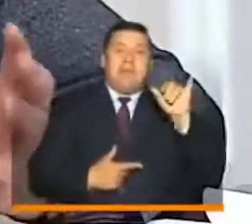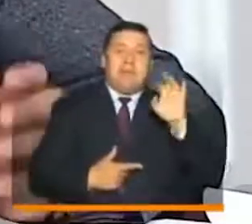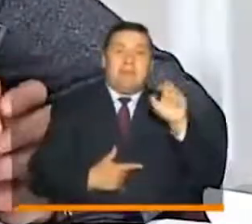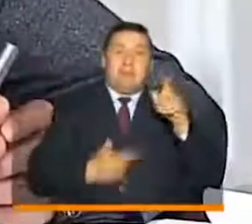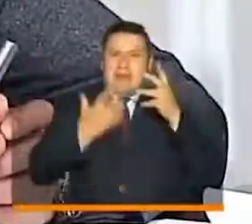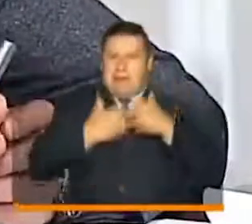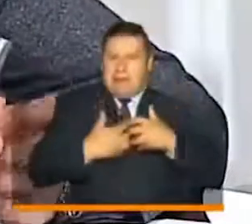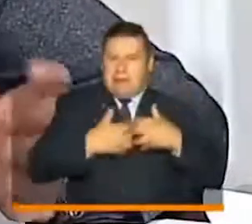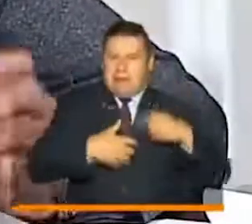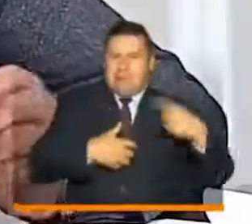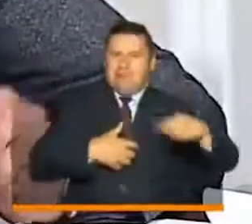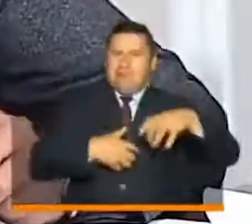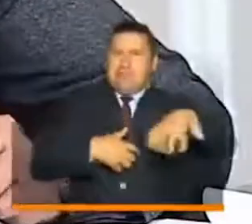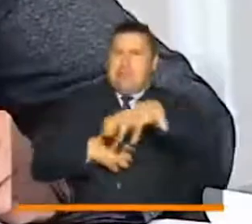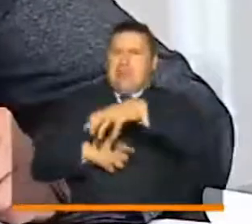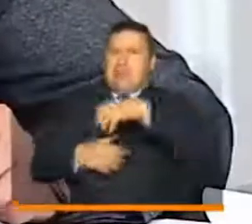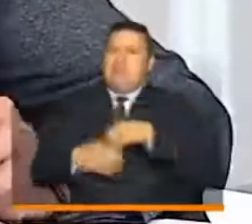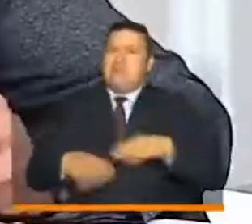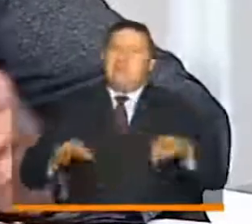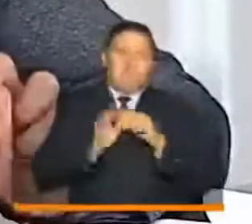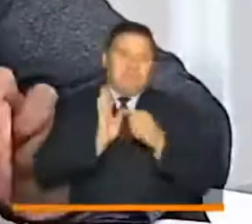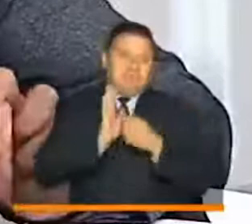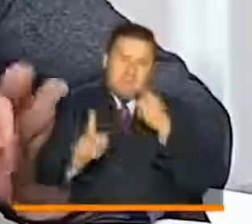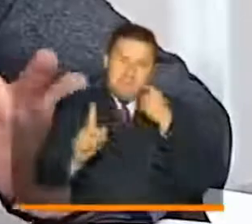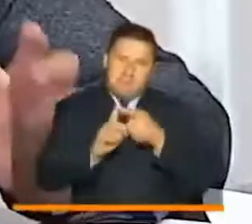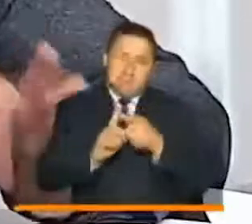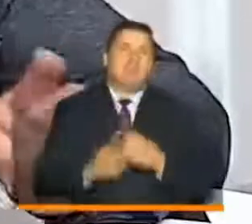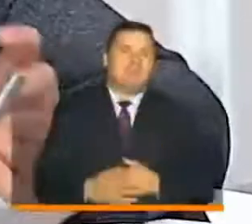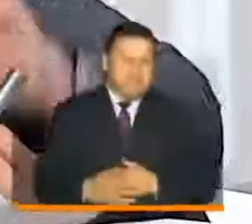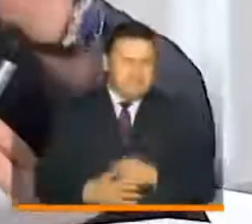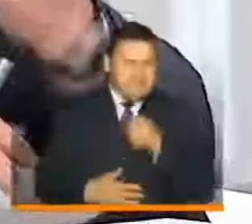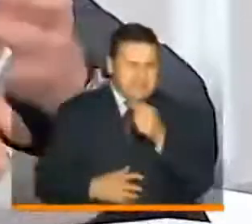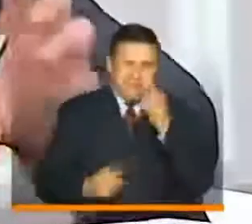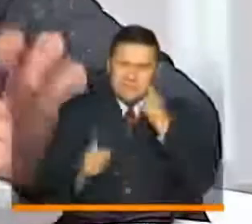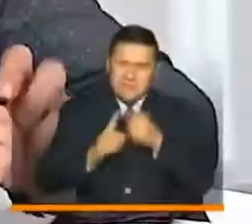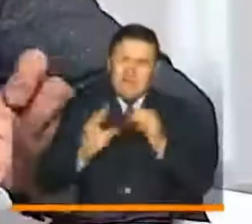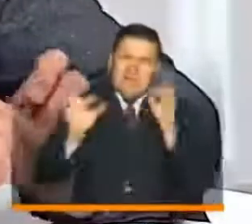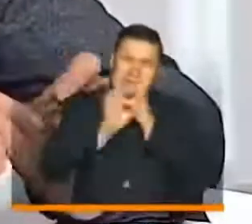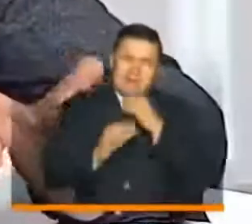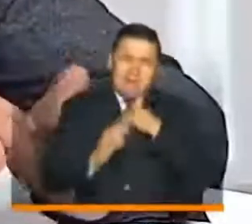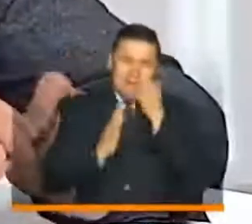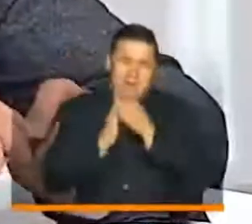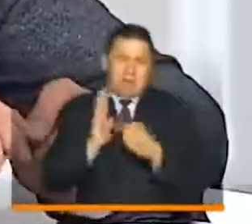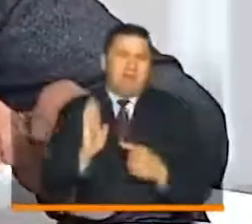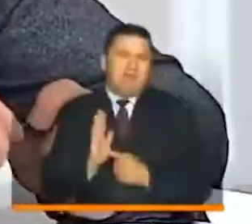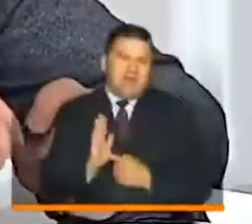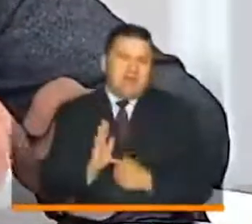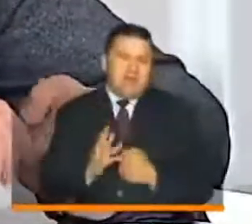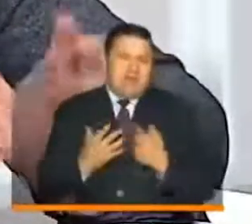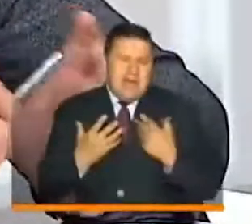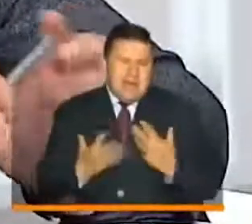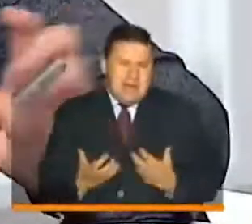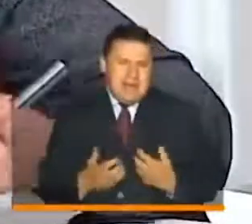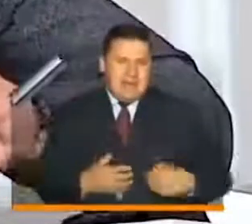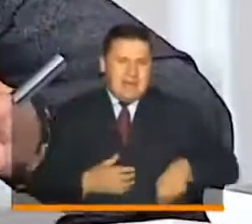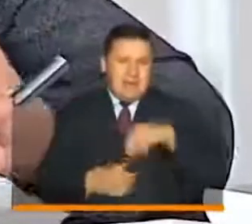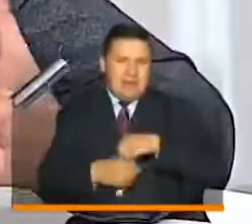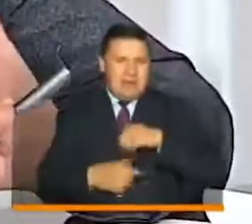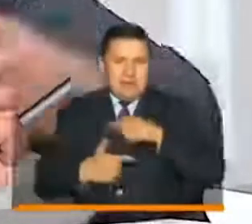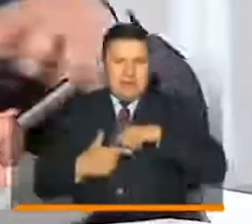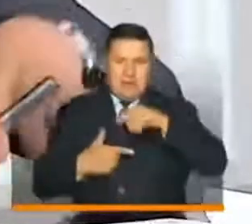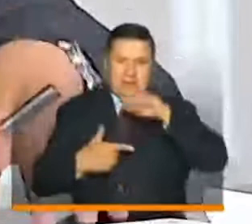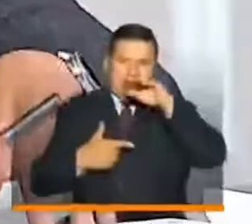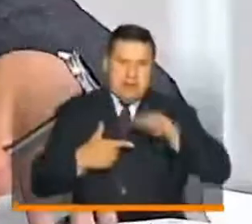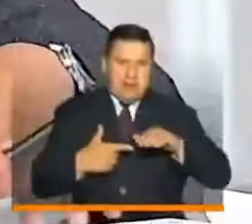muy importante mostrar, porque allá es a donde hemos llegado, allá es a donde hemos enfocado nuestros programas, y creemos que eso va a